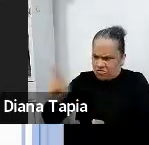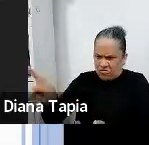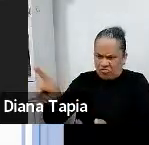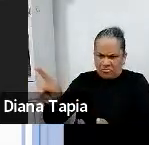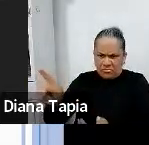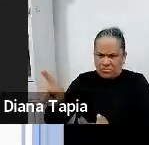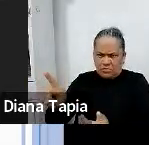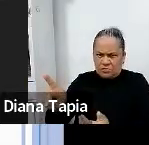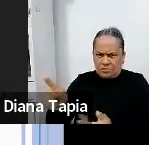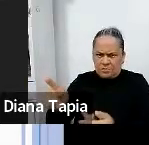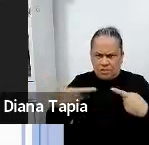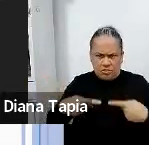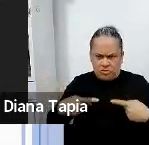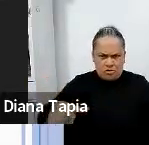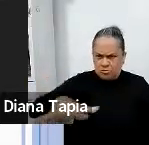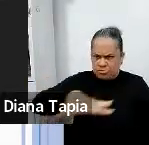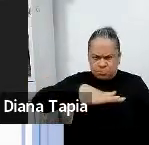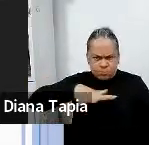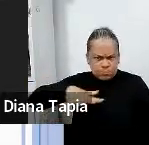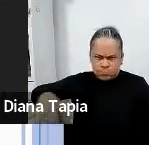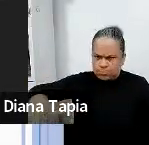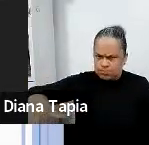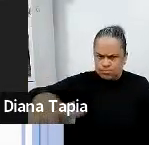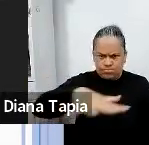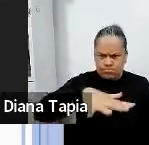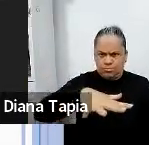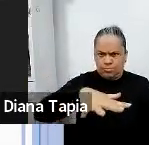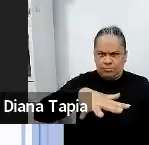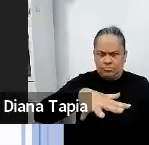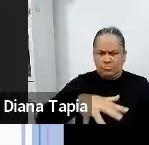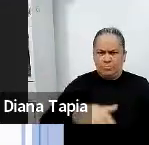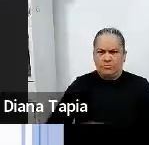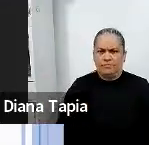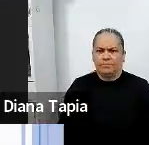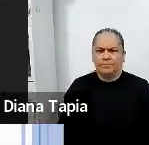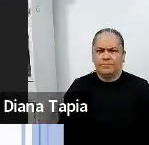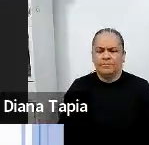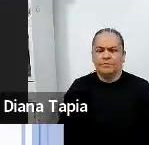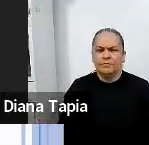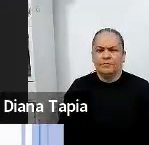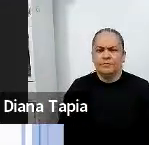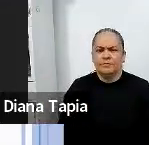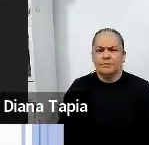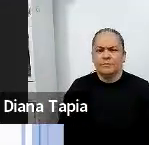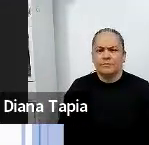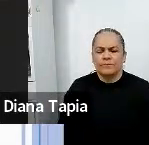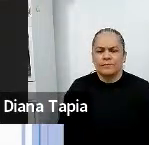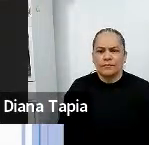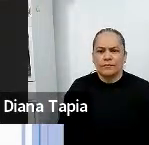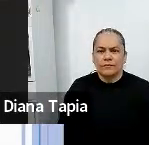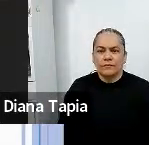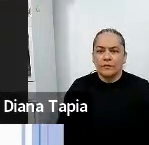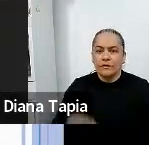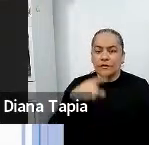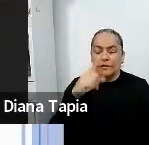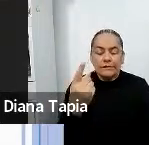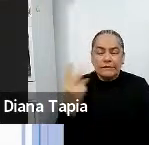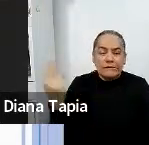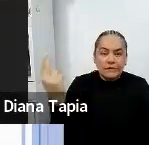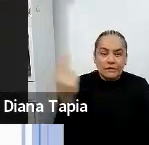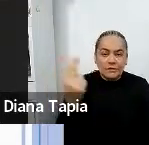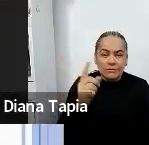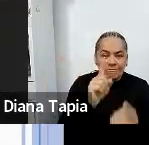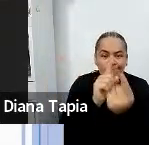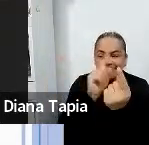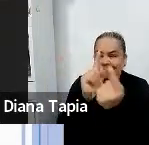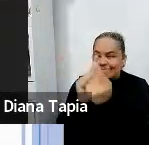trastorno, sino todo el personal. Y entonces aquí se convierte en una interacción bastante